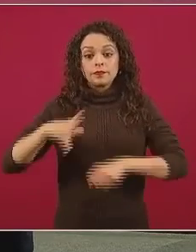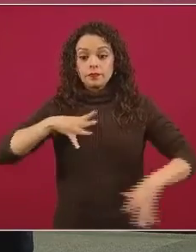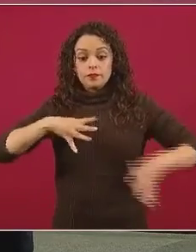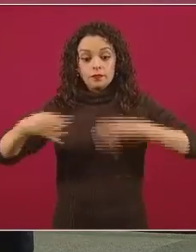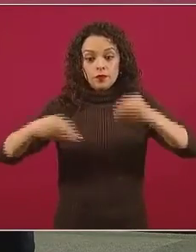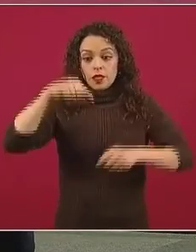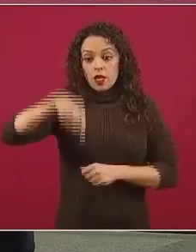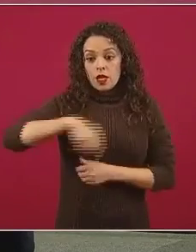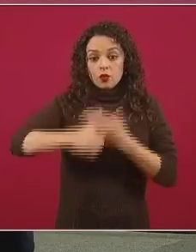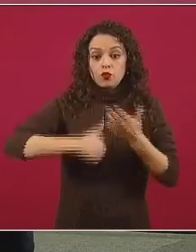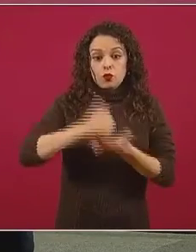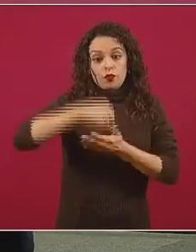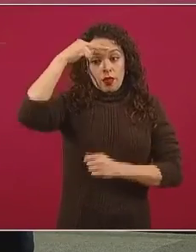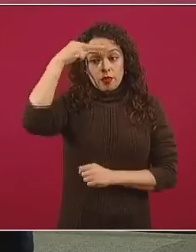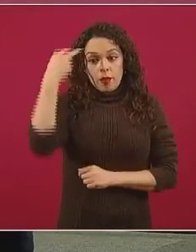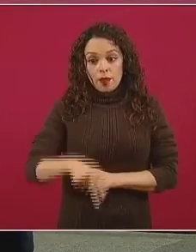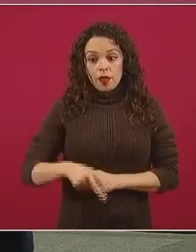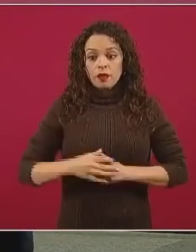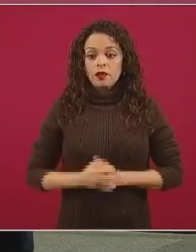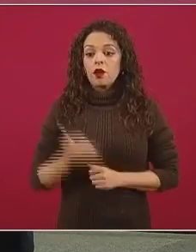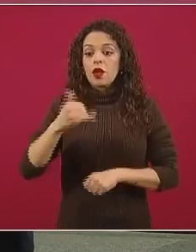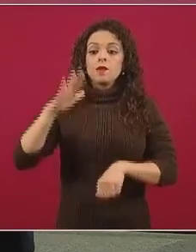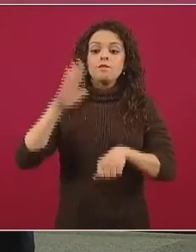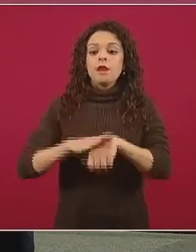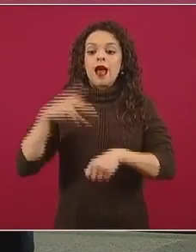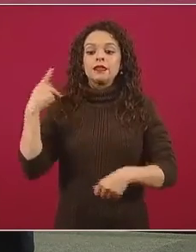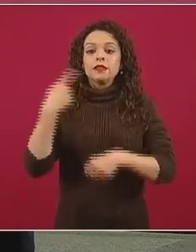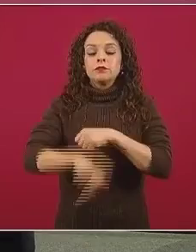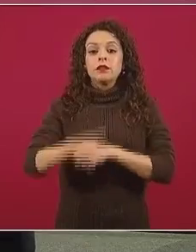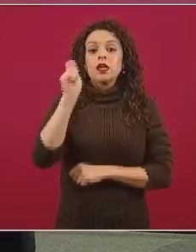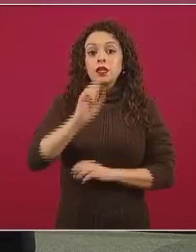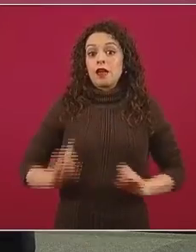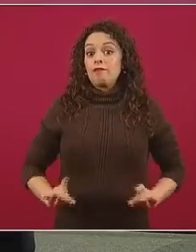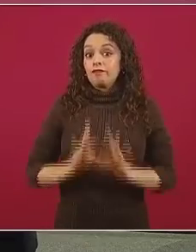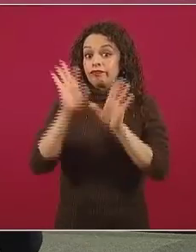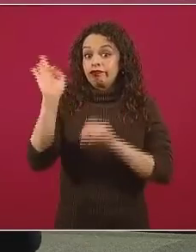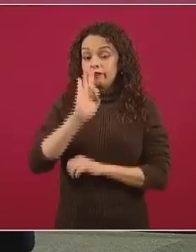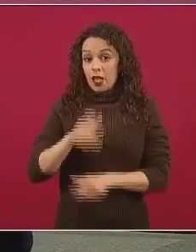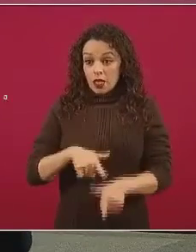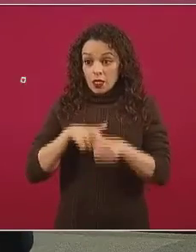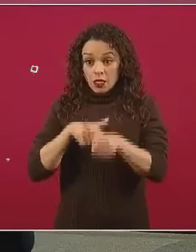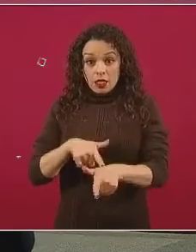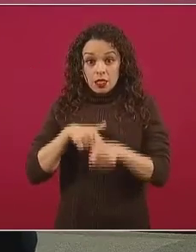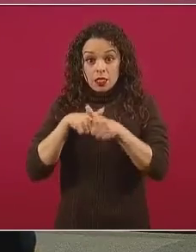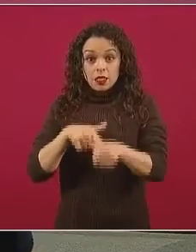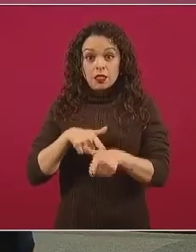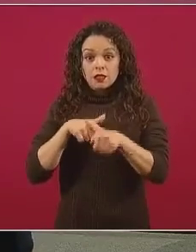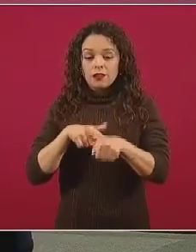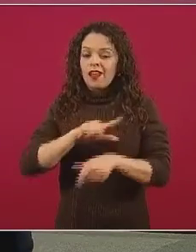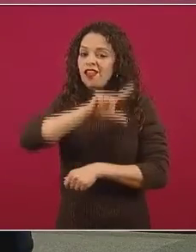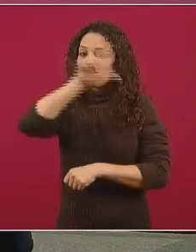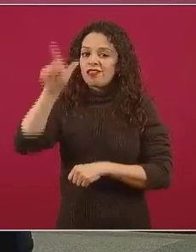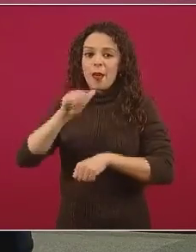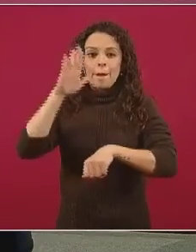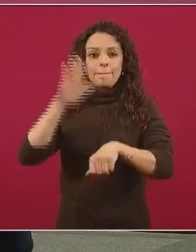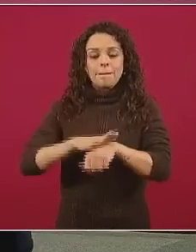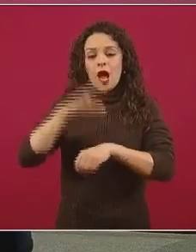Ciudad de México y sobre el riesgo de que de seguir estos contactos sea sumamente